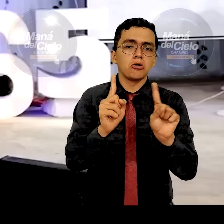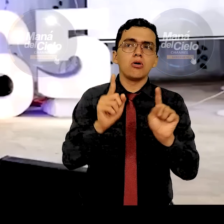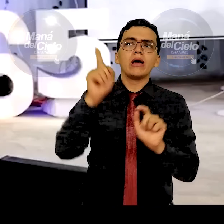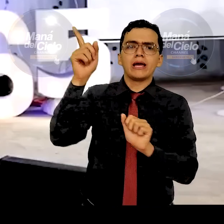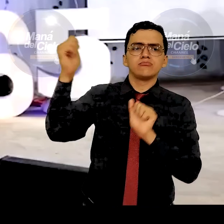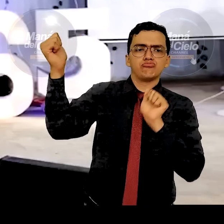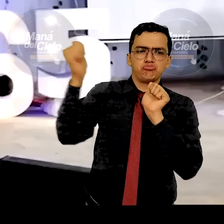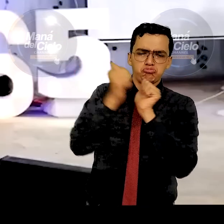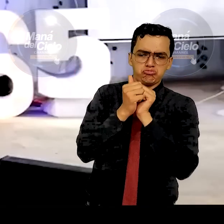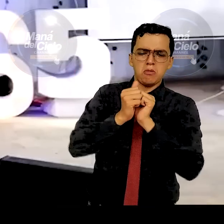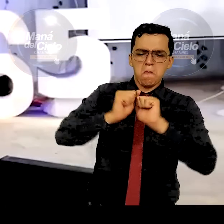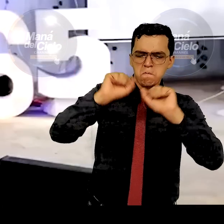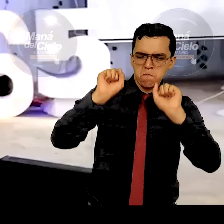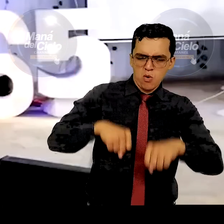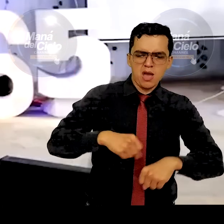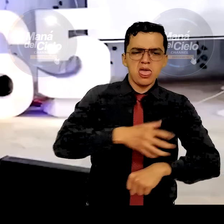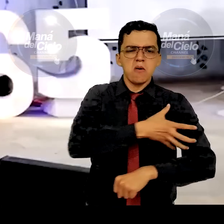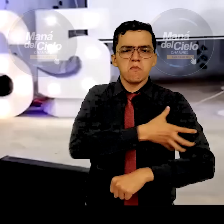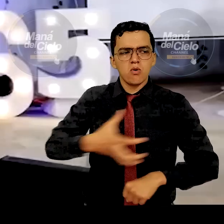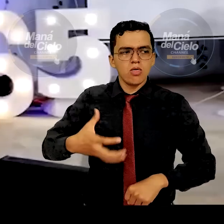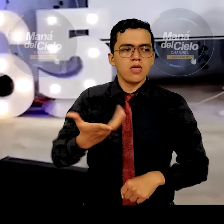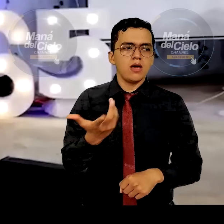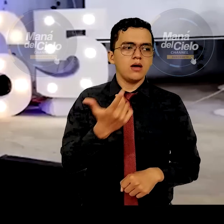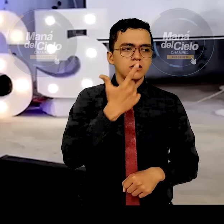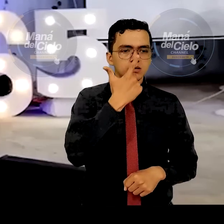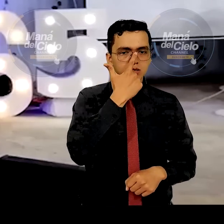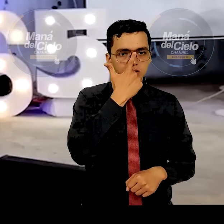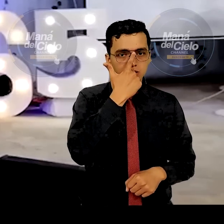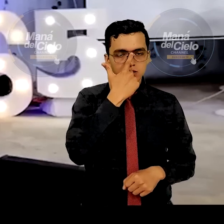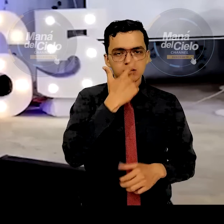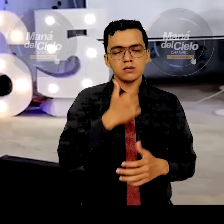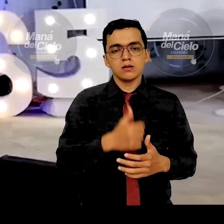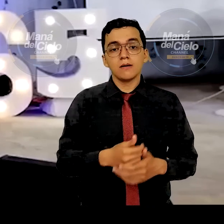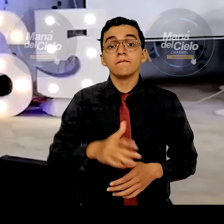120 pastillas de eso. No sabía.